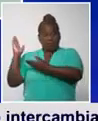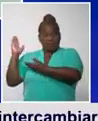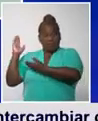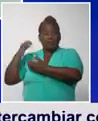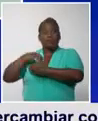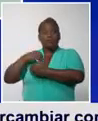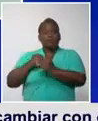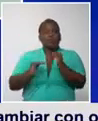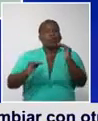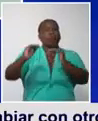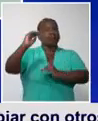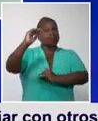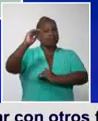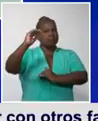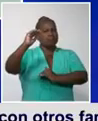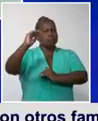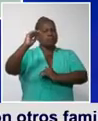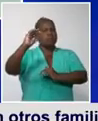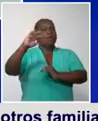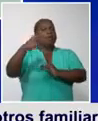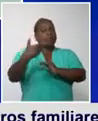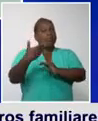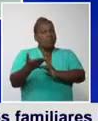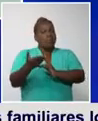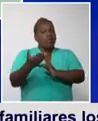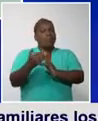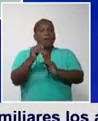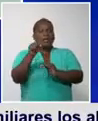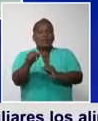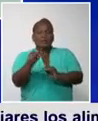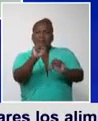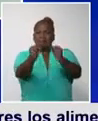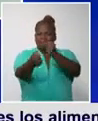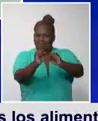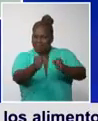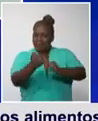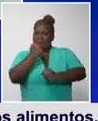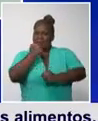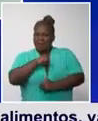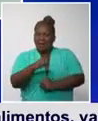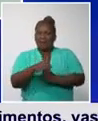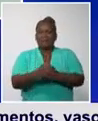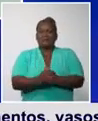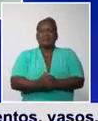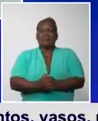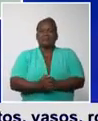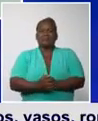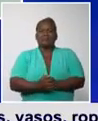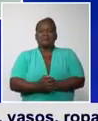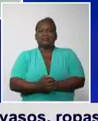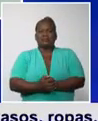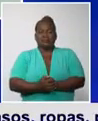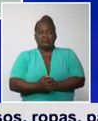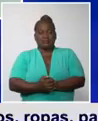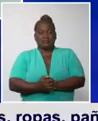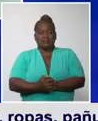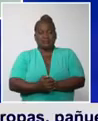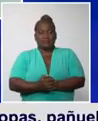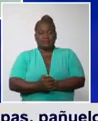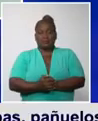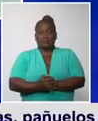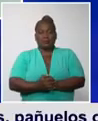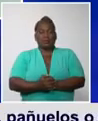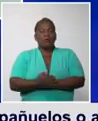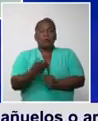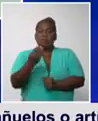ha mantenido a raya, por decirlo cubanamente, la COVID, no sin mucho